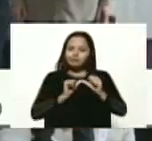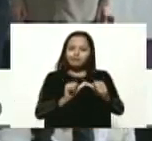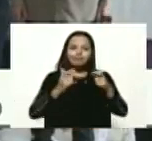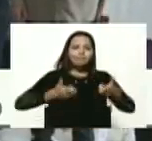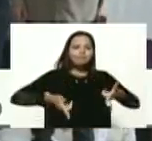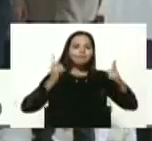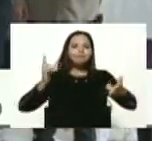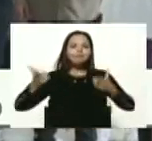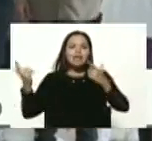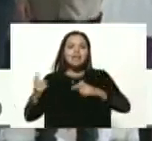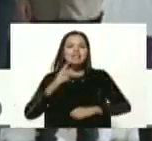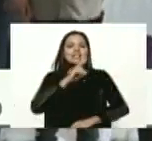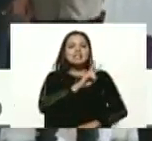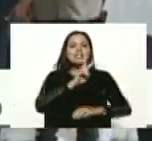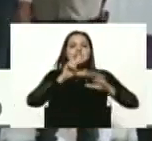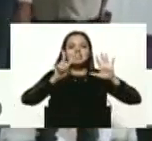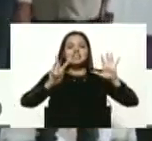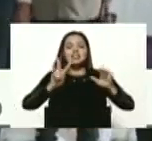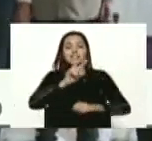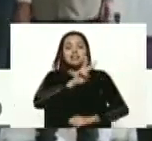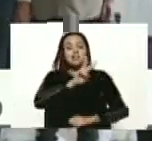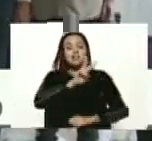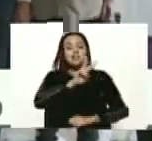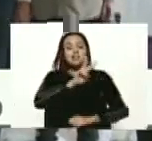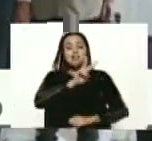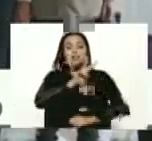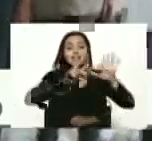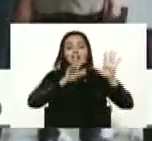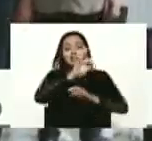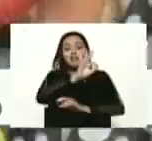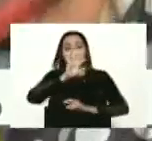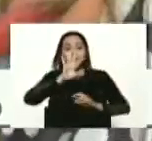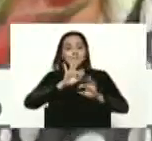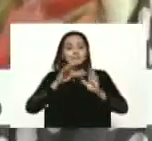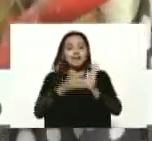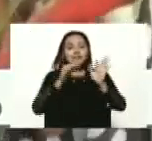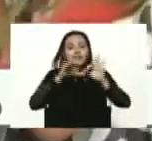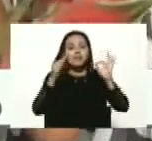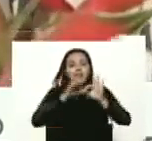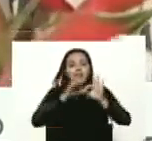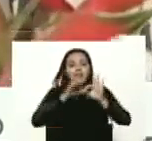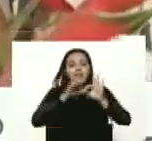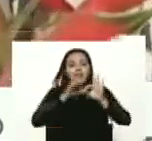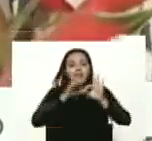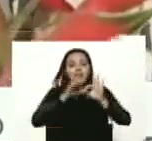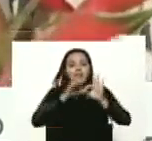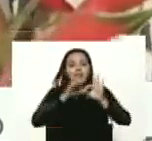permitido que 73.000 familias liderizadas por mujeres estén hoy día